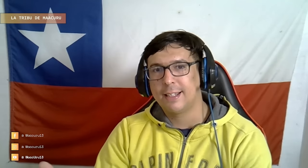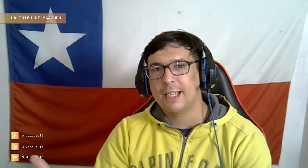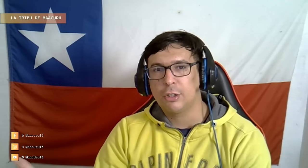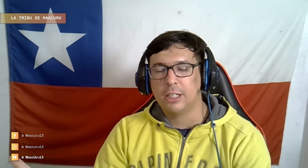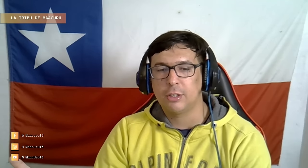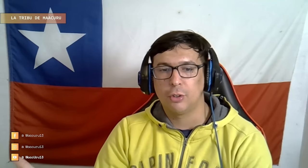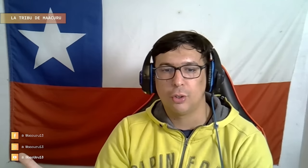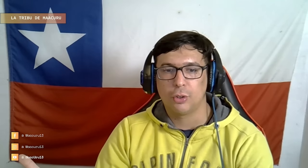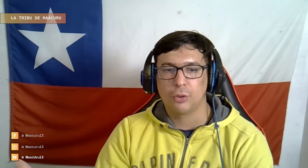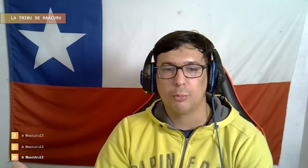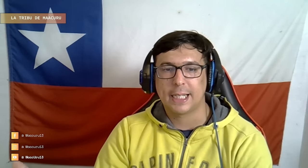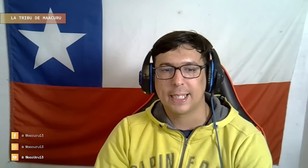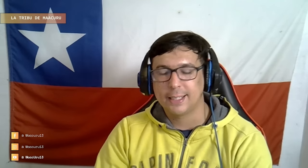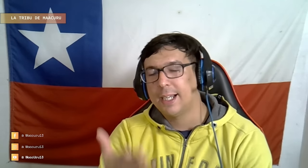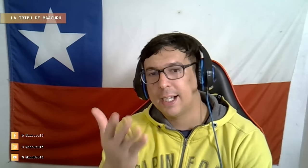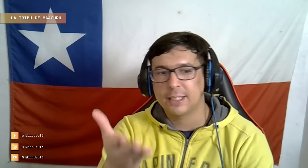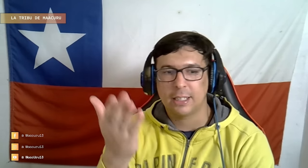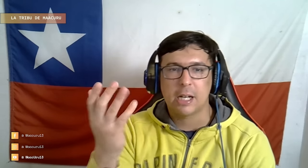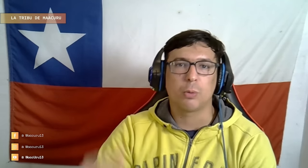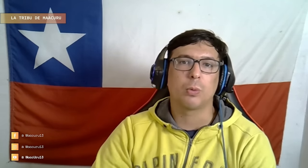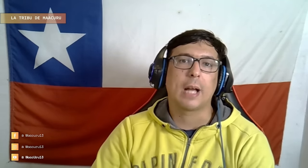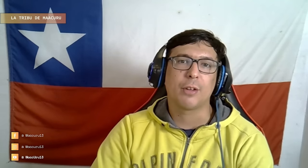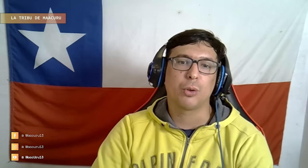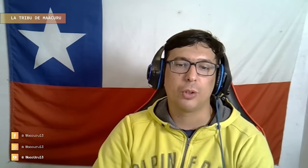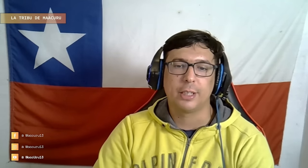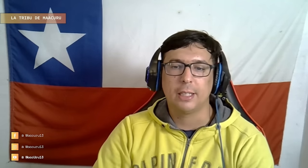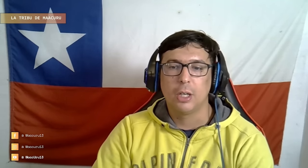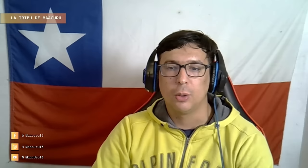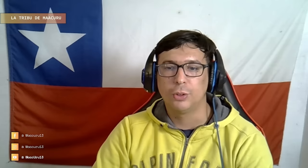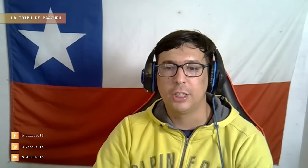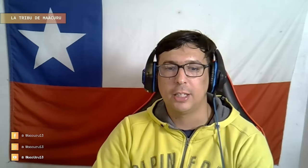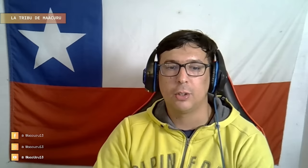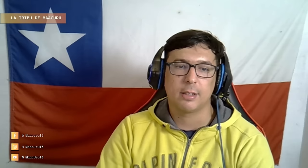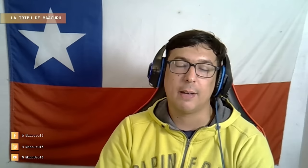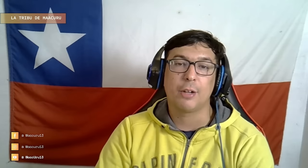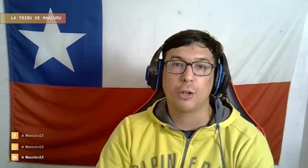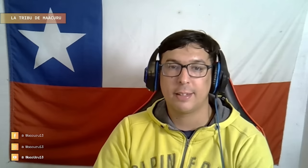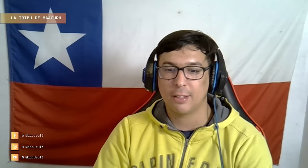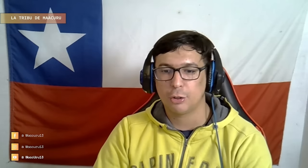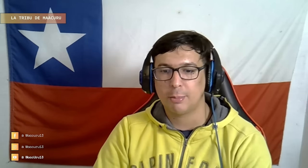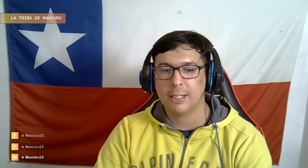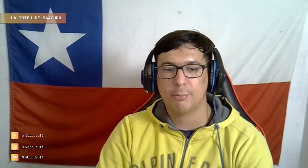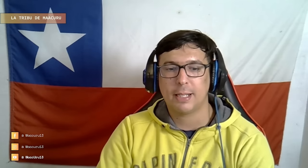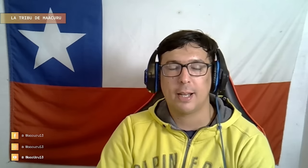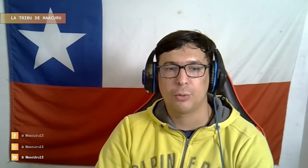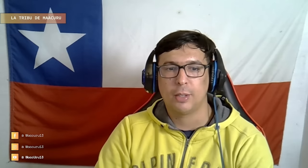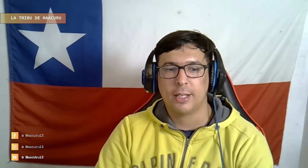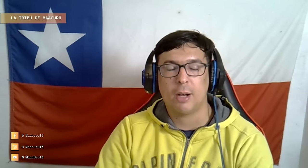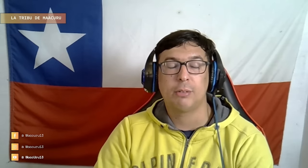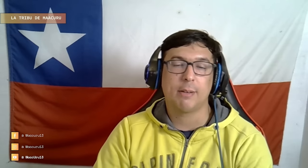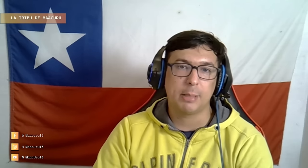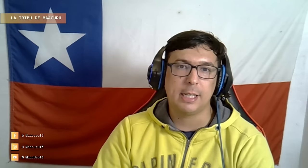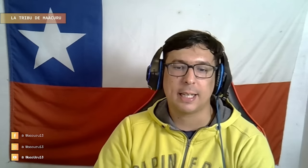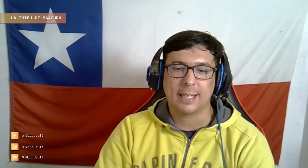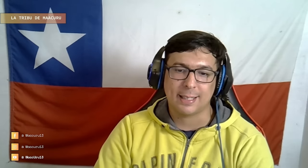los que dicen que los chilenos no son buena gente, acá tienen un caso donde un chileno se va hacia otro país para ayudar a